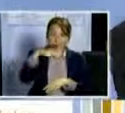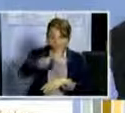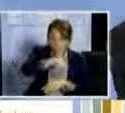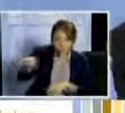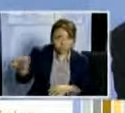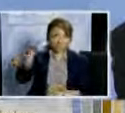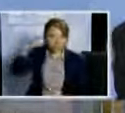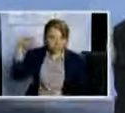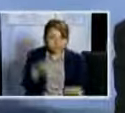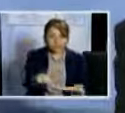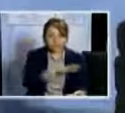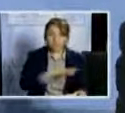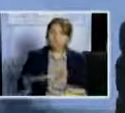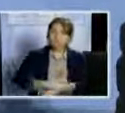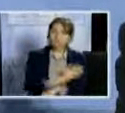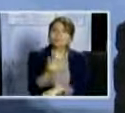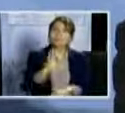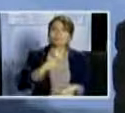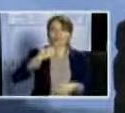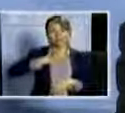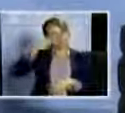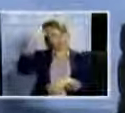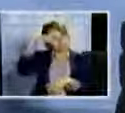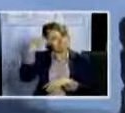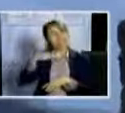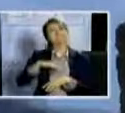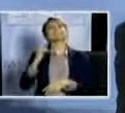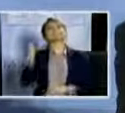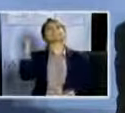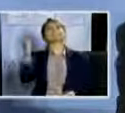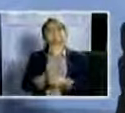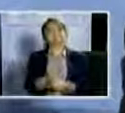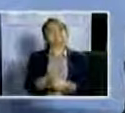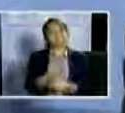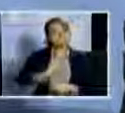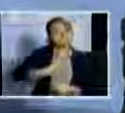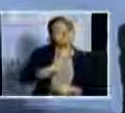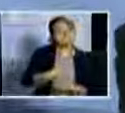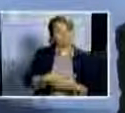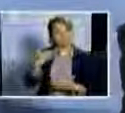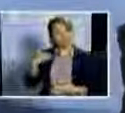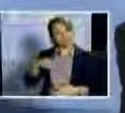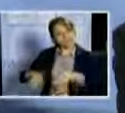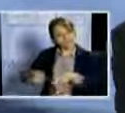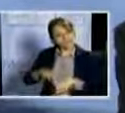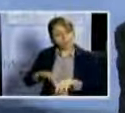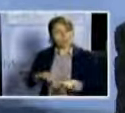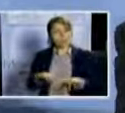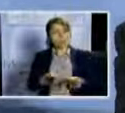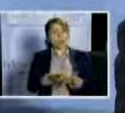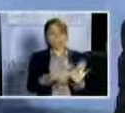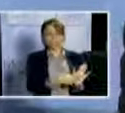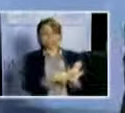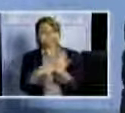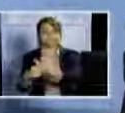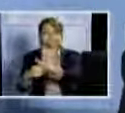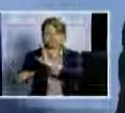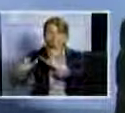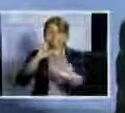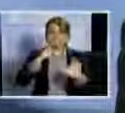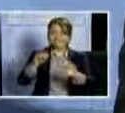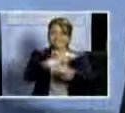última participación en el Consejo de Seguridad nos demostró que podíamos comunicar de manera muy precisa lo que estábamos haciendo ahí, y